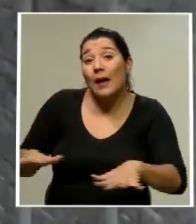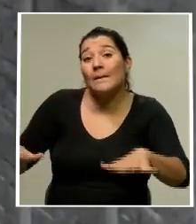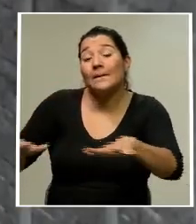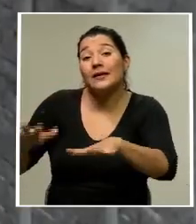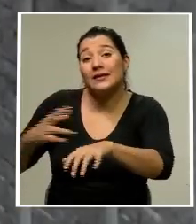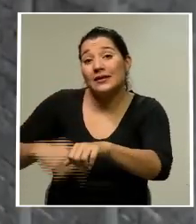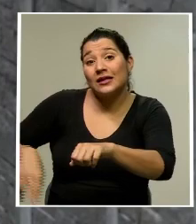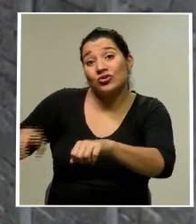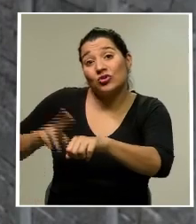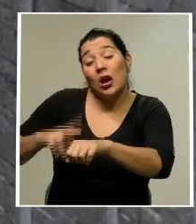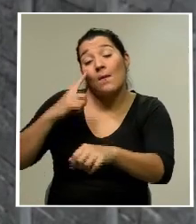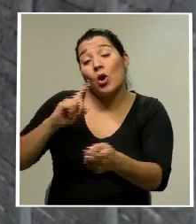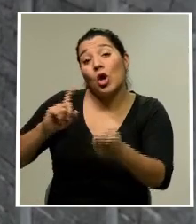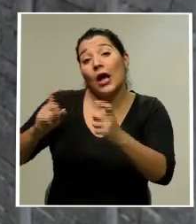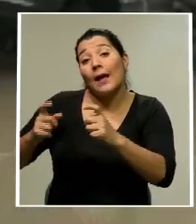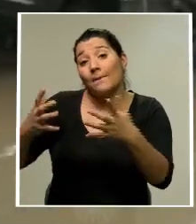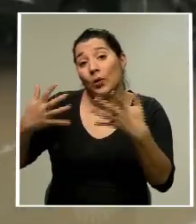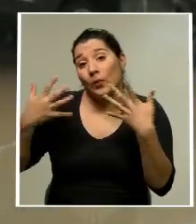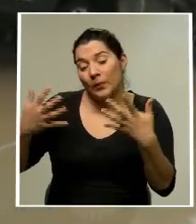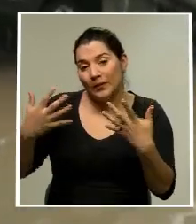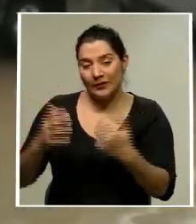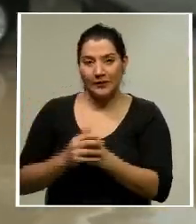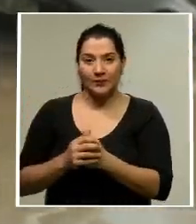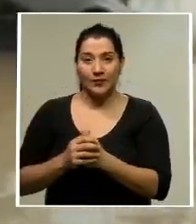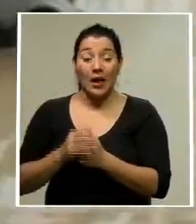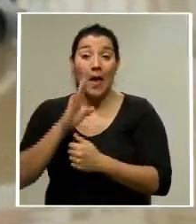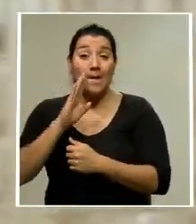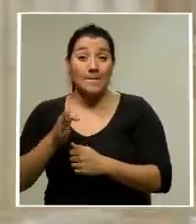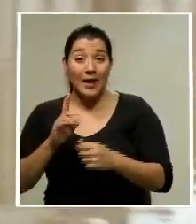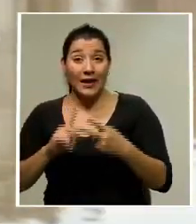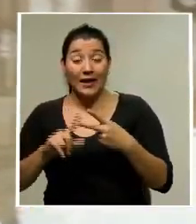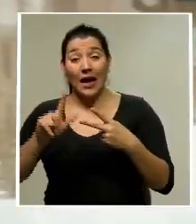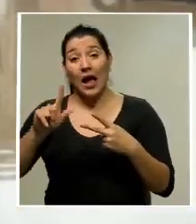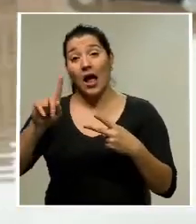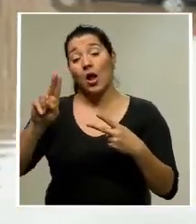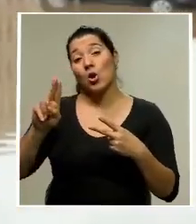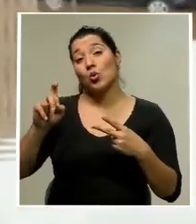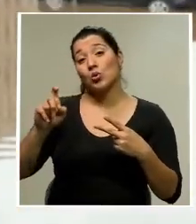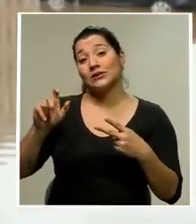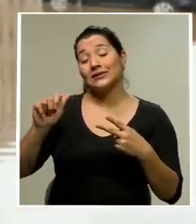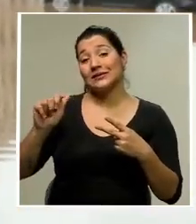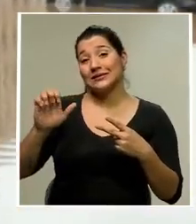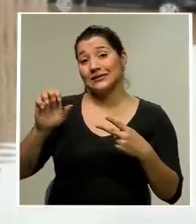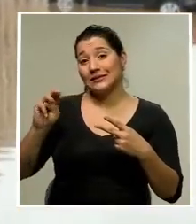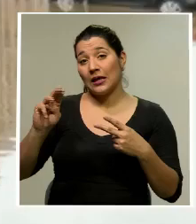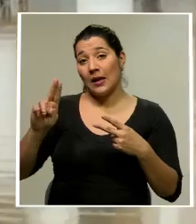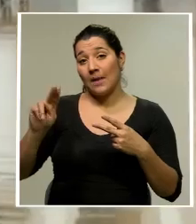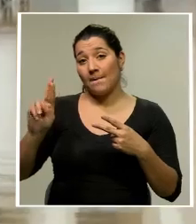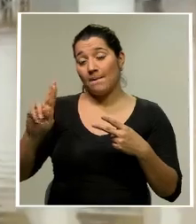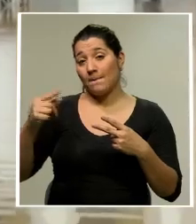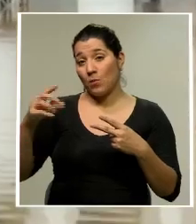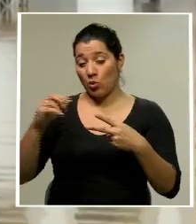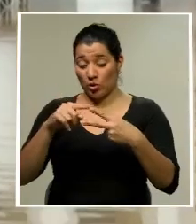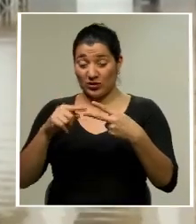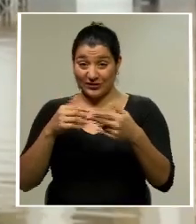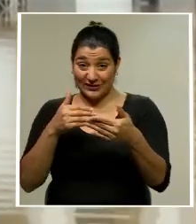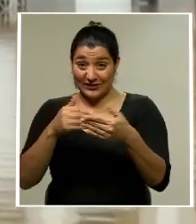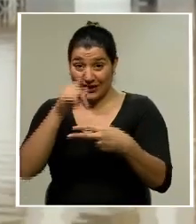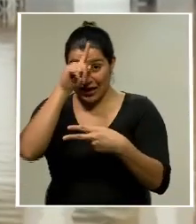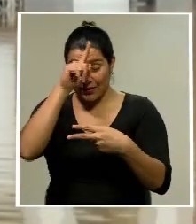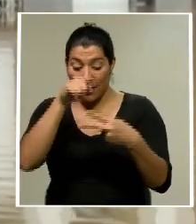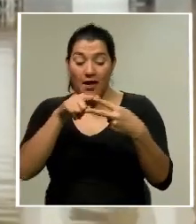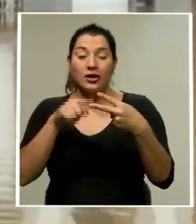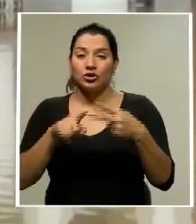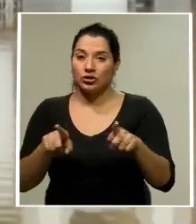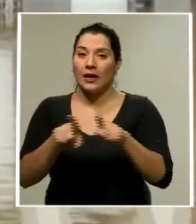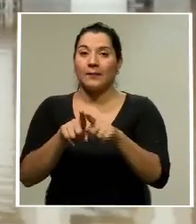extremos al cambio climático. Bélgica y Luxemburgo, países vecinos de las regiones alemanas más afectadas, también sufrían